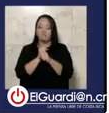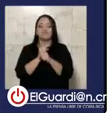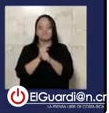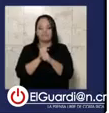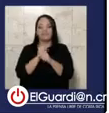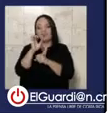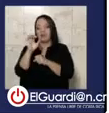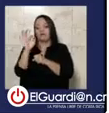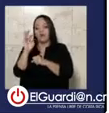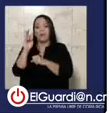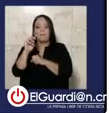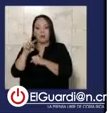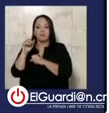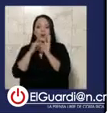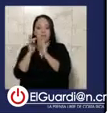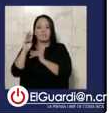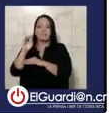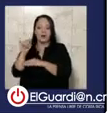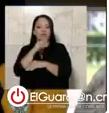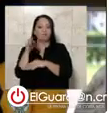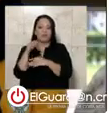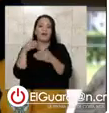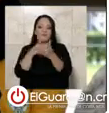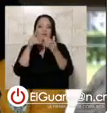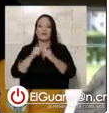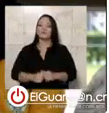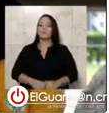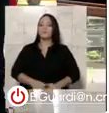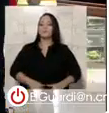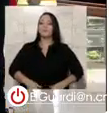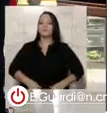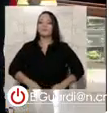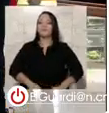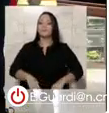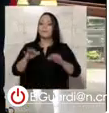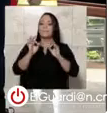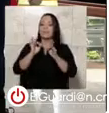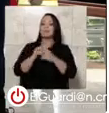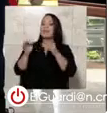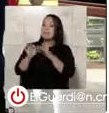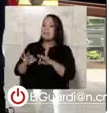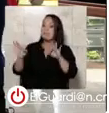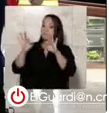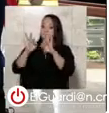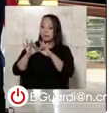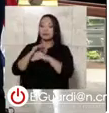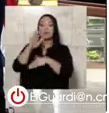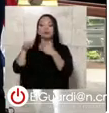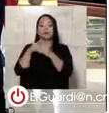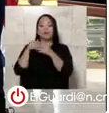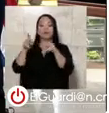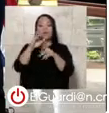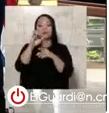del 2024. Ese sería el reporte, presidente. Ok, importantísimo que todos los